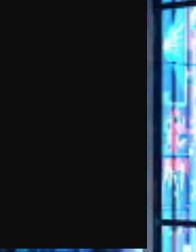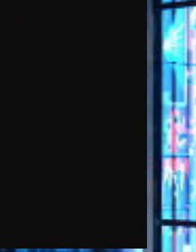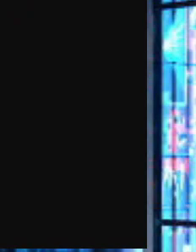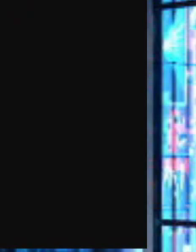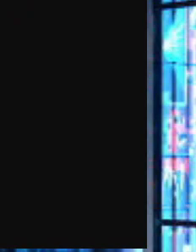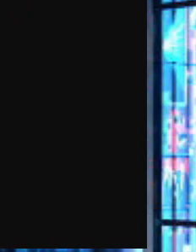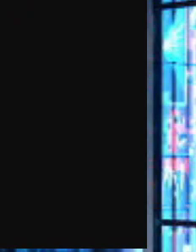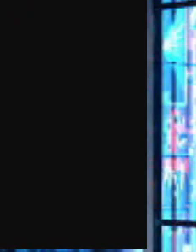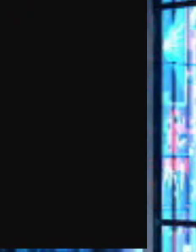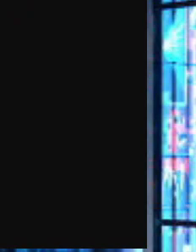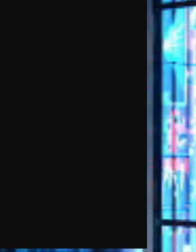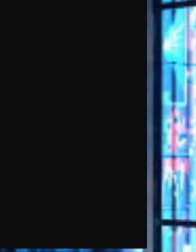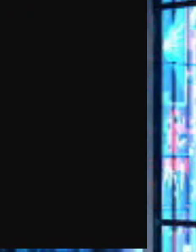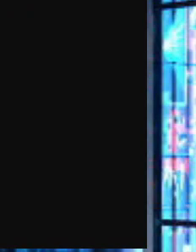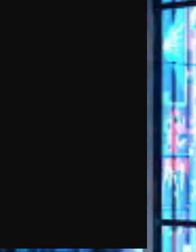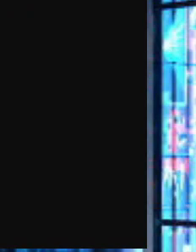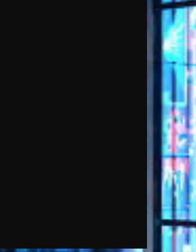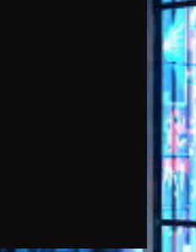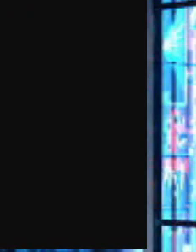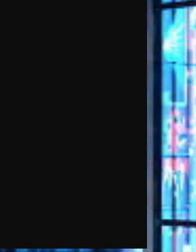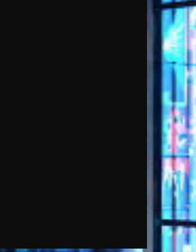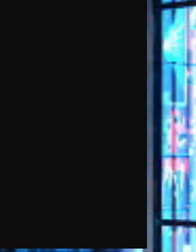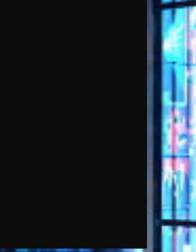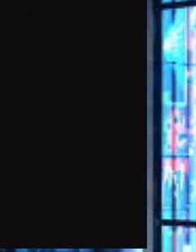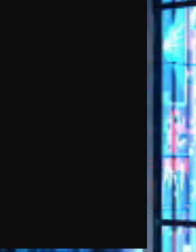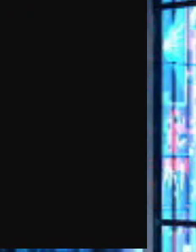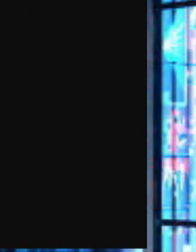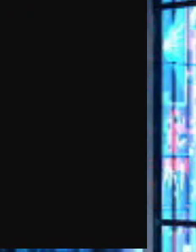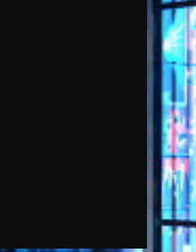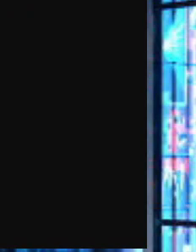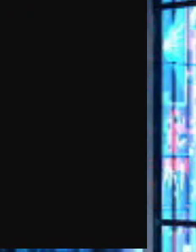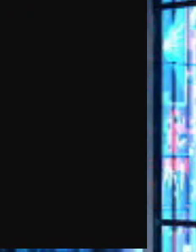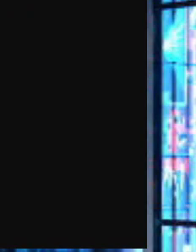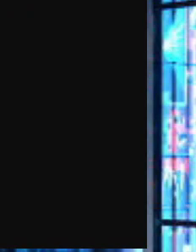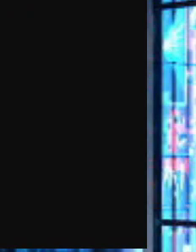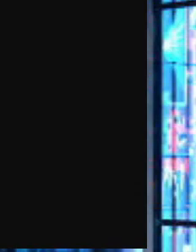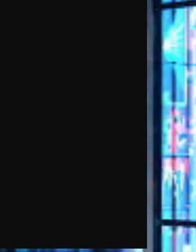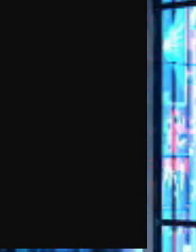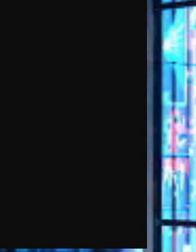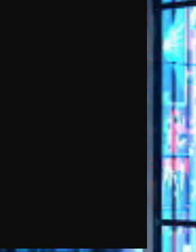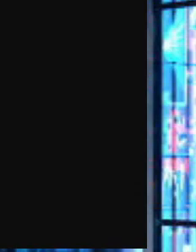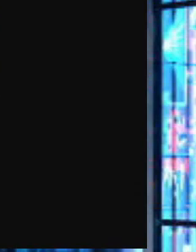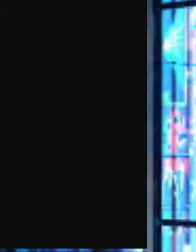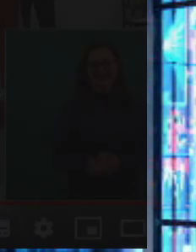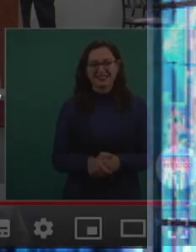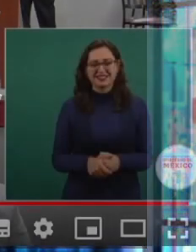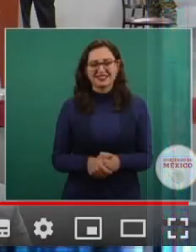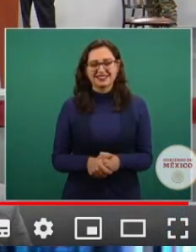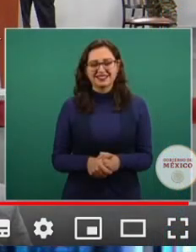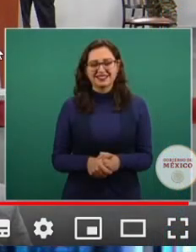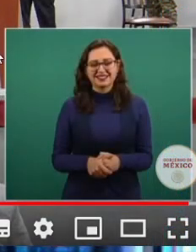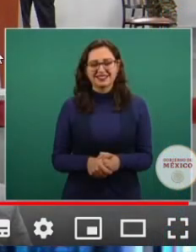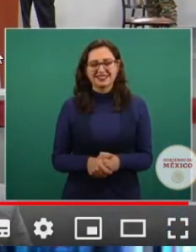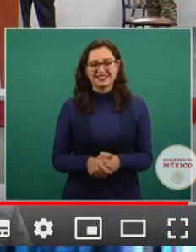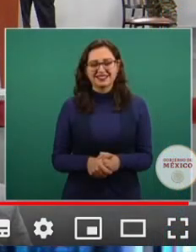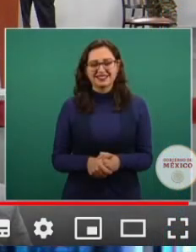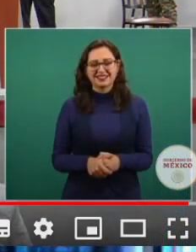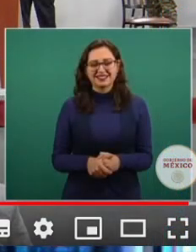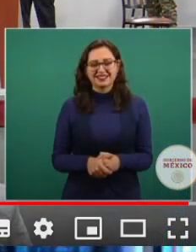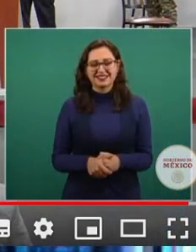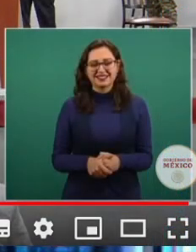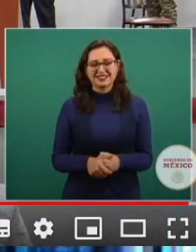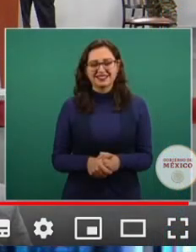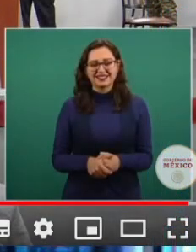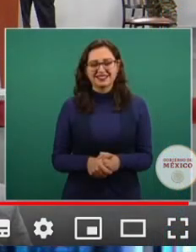cosas a pensar que esto estaba más que planeado. Por eso les digo, viejo mañoso, porque es